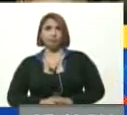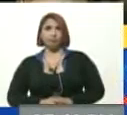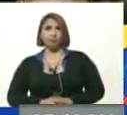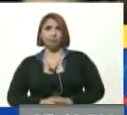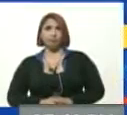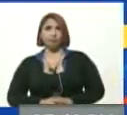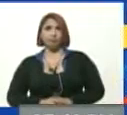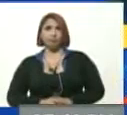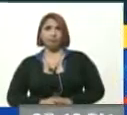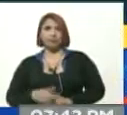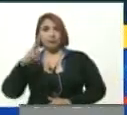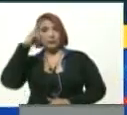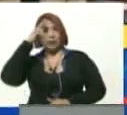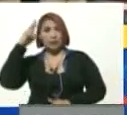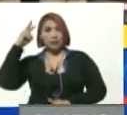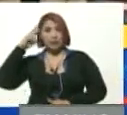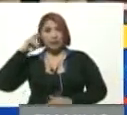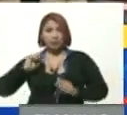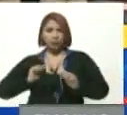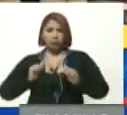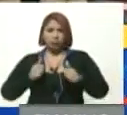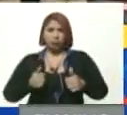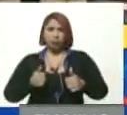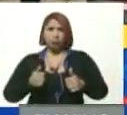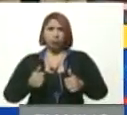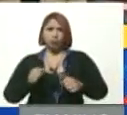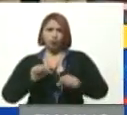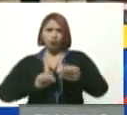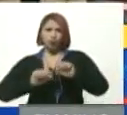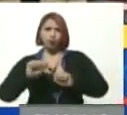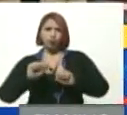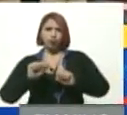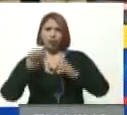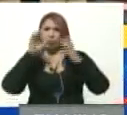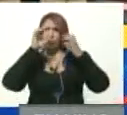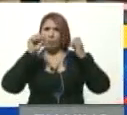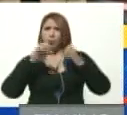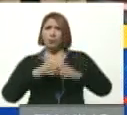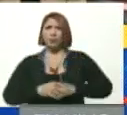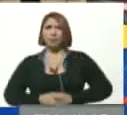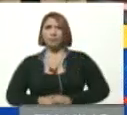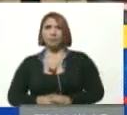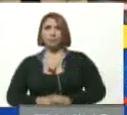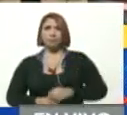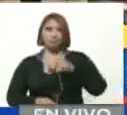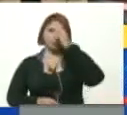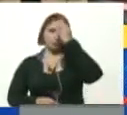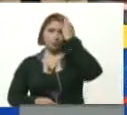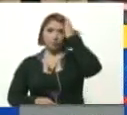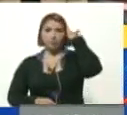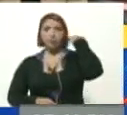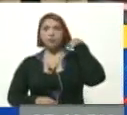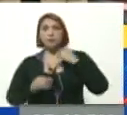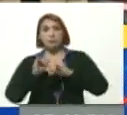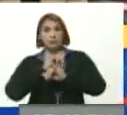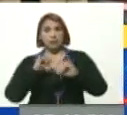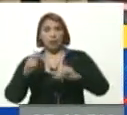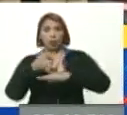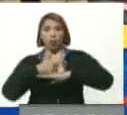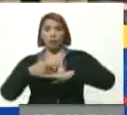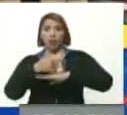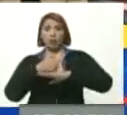la Cancillería ha comenzado, bueno, una ofensiva diplomática. Ya ha habido gobiernos en el mundo que empiezan